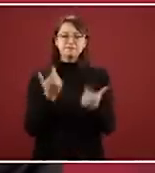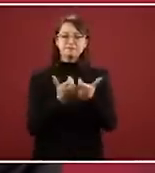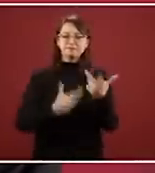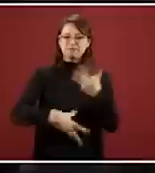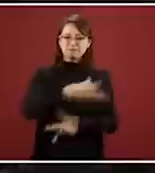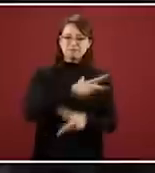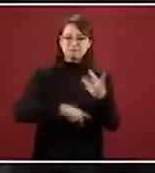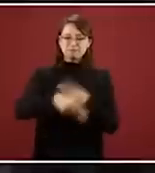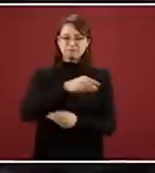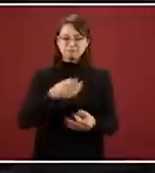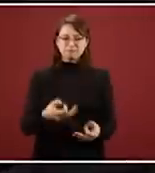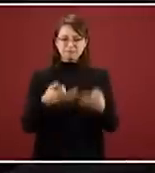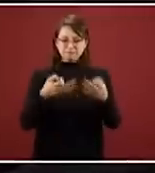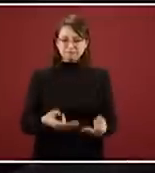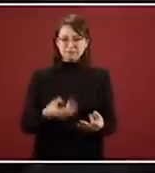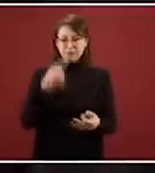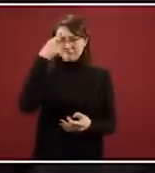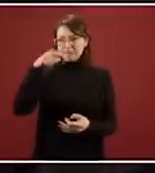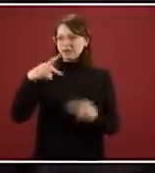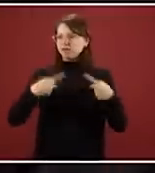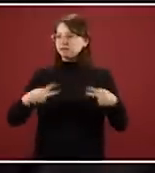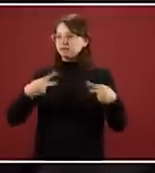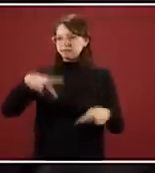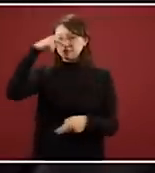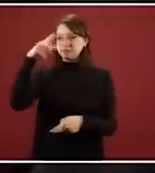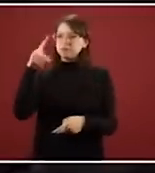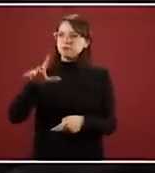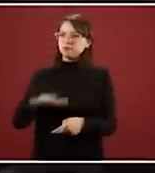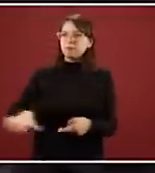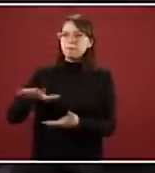beneficio de la mayoría de los mexicanos.